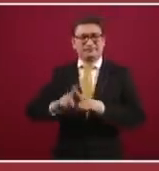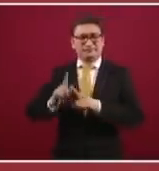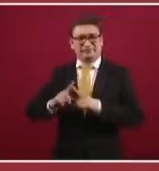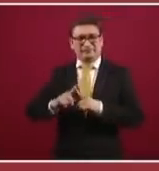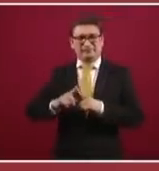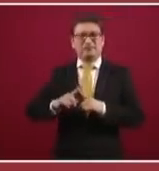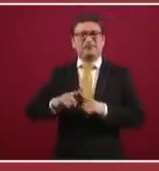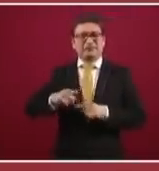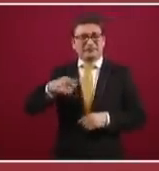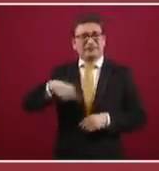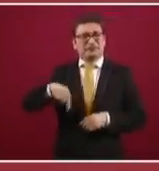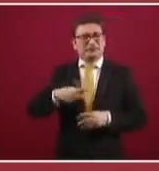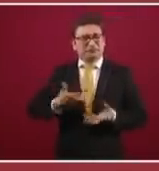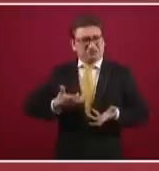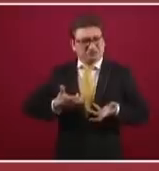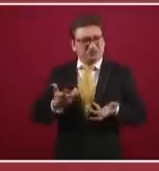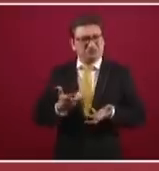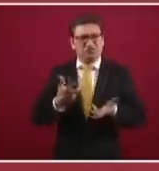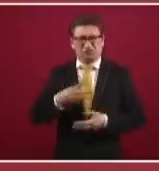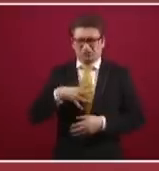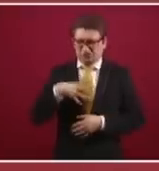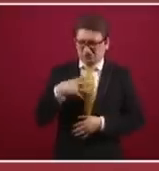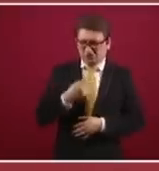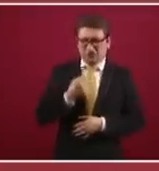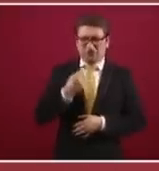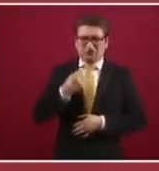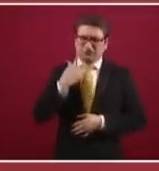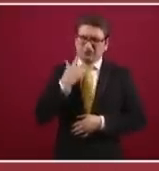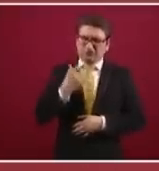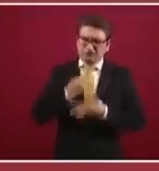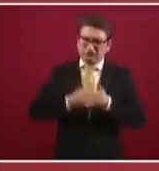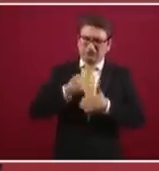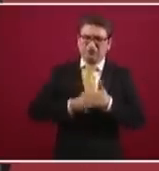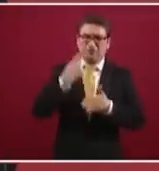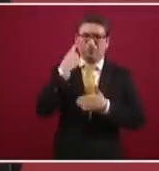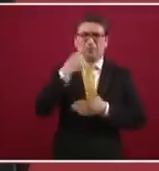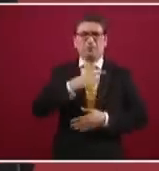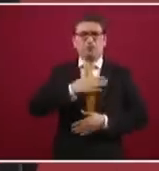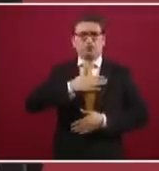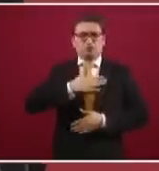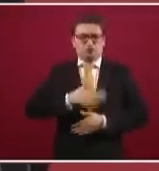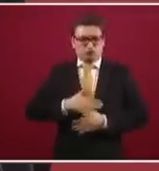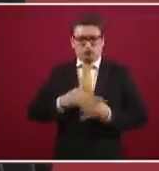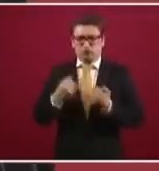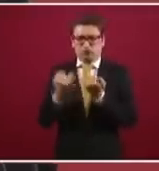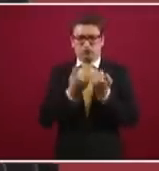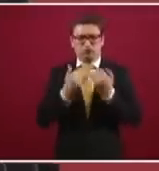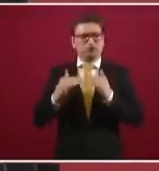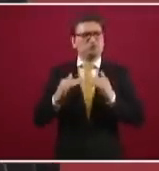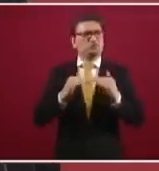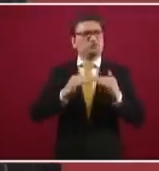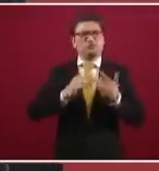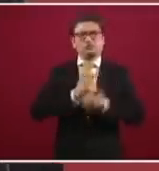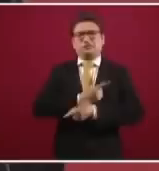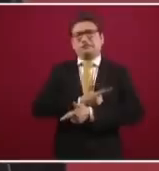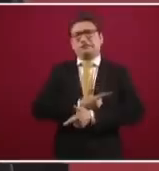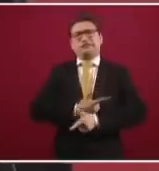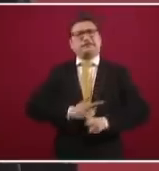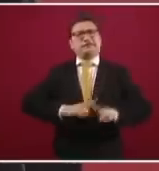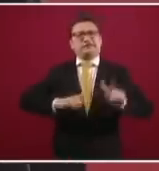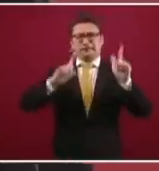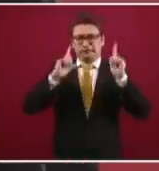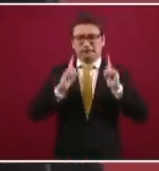otros tiempos por la justicia, por la igualdad, por la libertad, por la democracia, por la